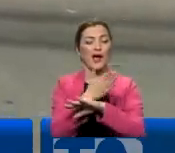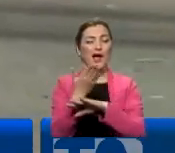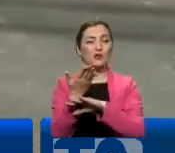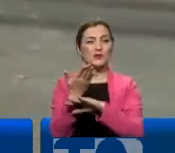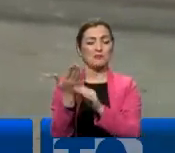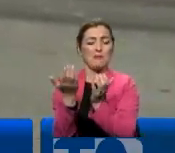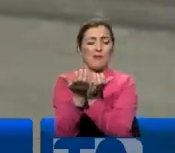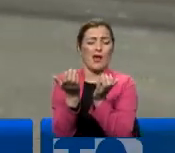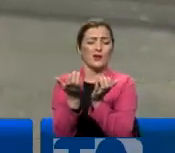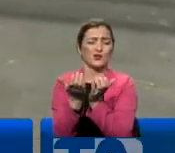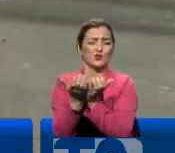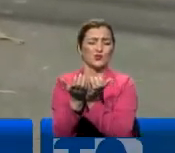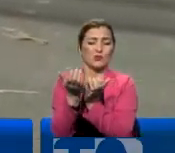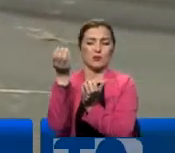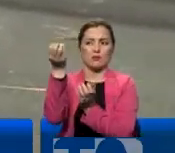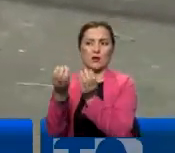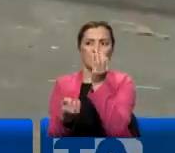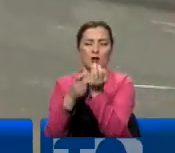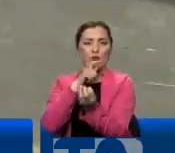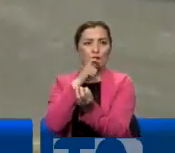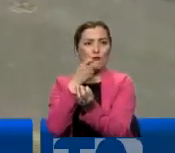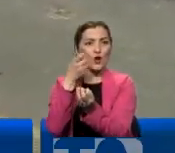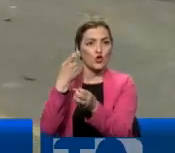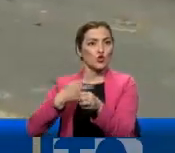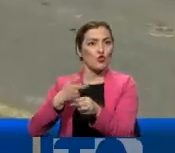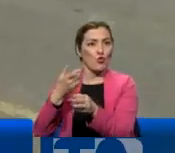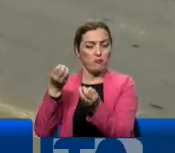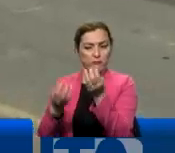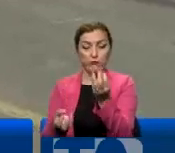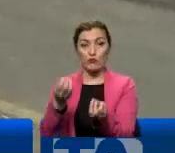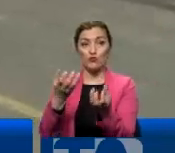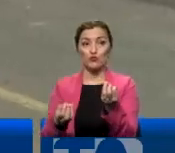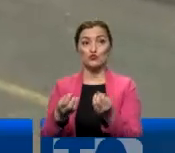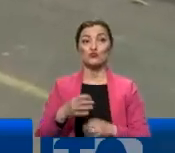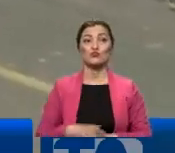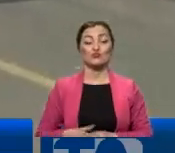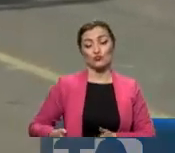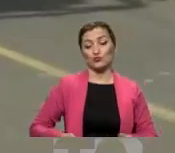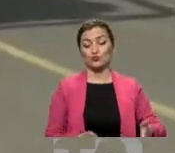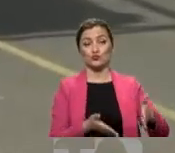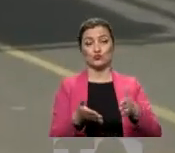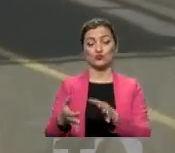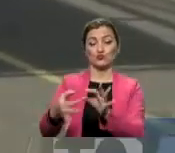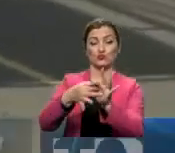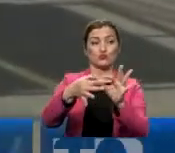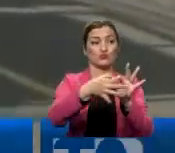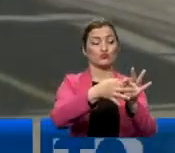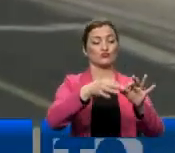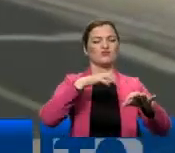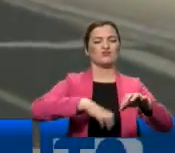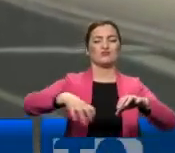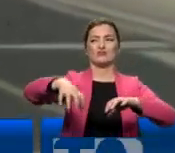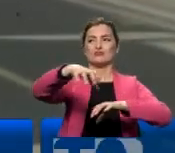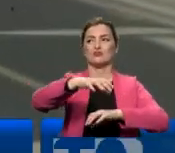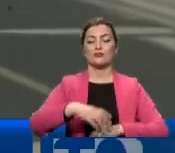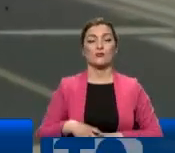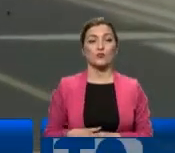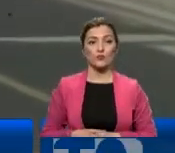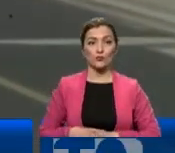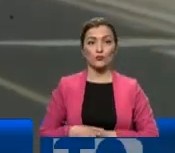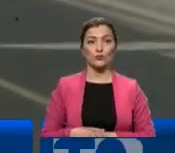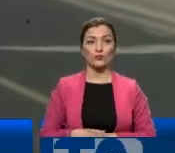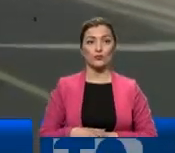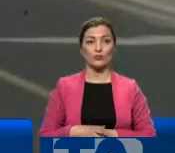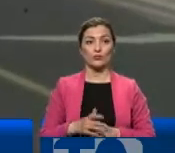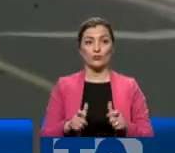acumulación de basura y al granizo que cayó en esta calle, una vía que conecta varios sectores de esta parroquia. Es por eso que los vecinos se